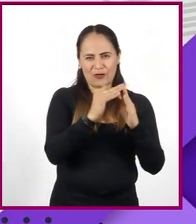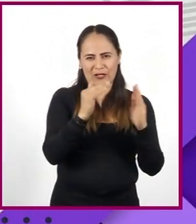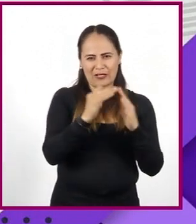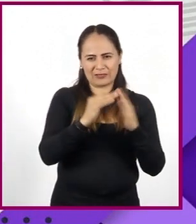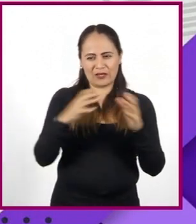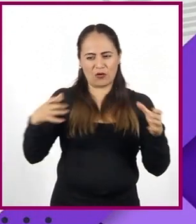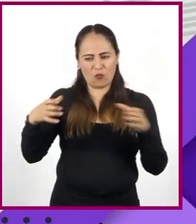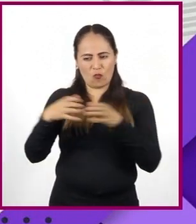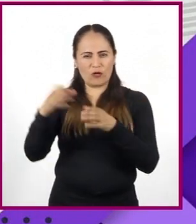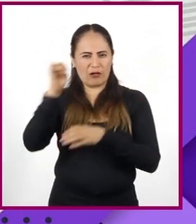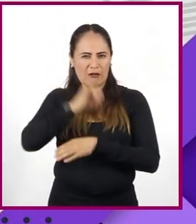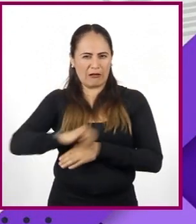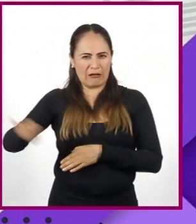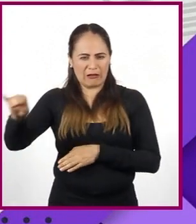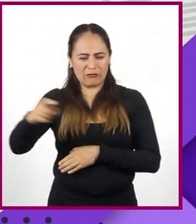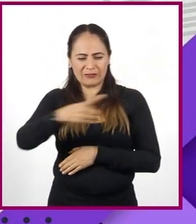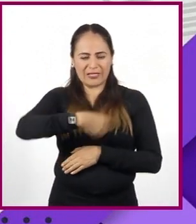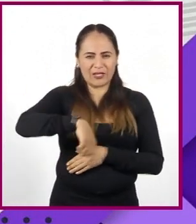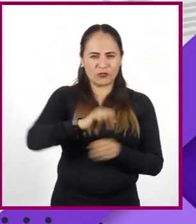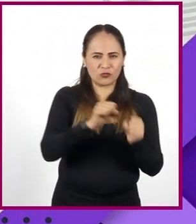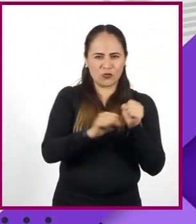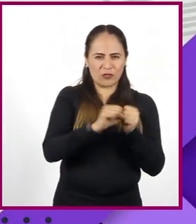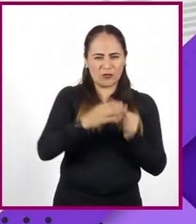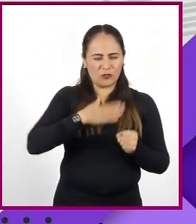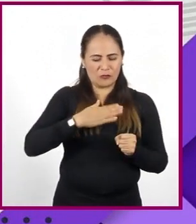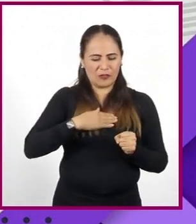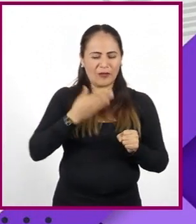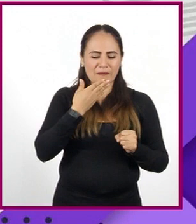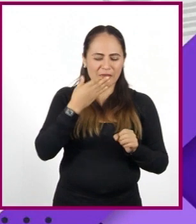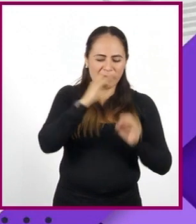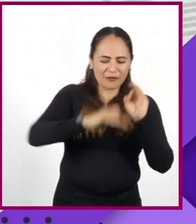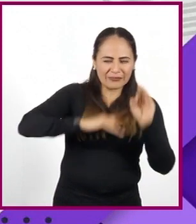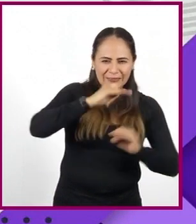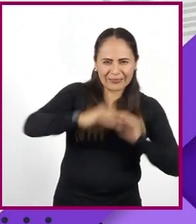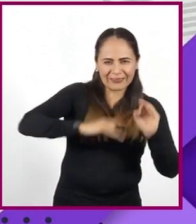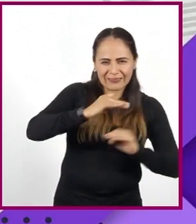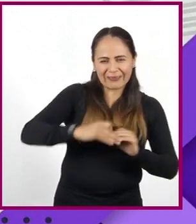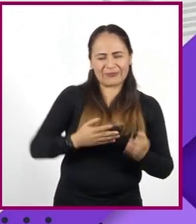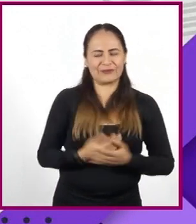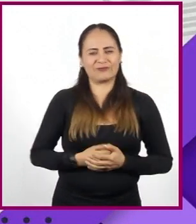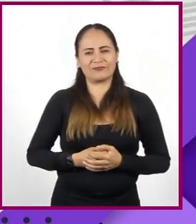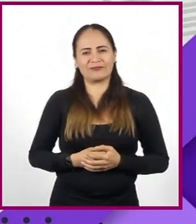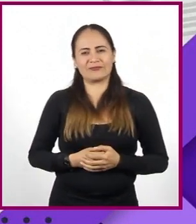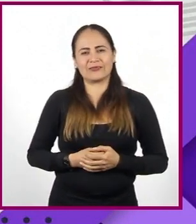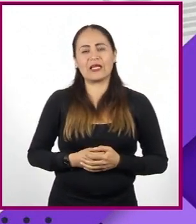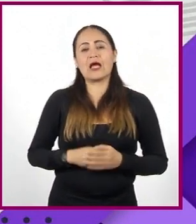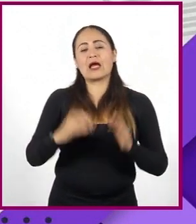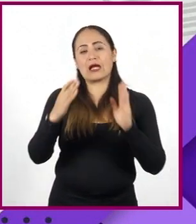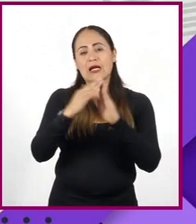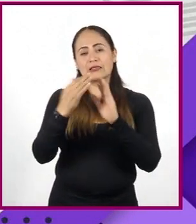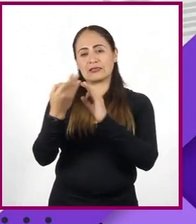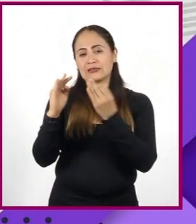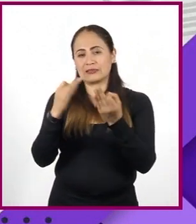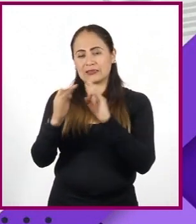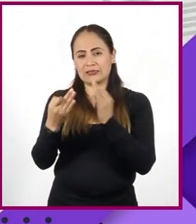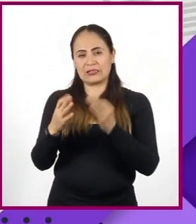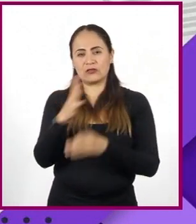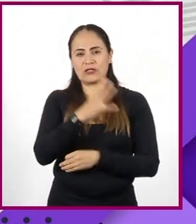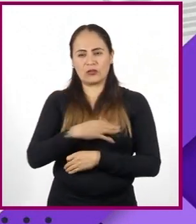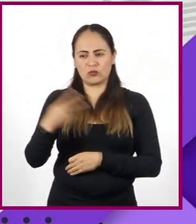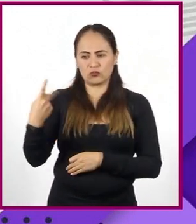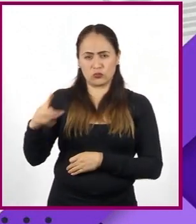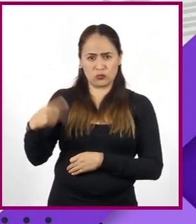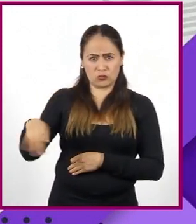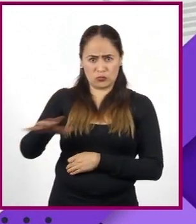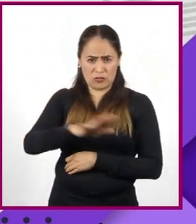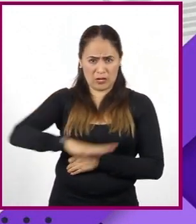comunidad se sintieran bienvenidos. La situación fue: los hijos de los vecinos no salen a jugar con las y los niños